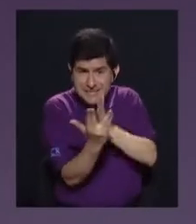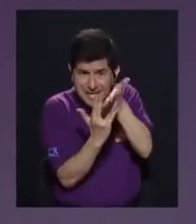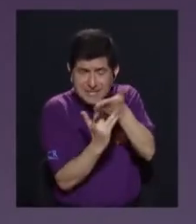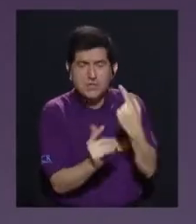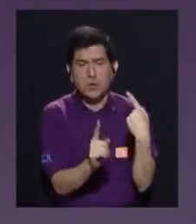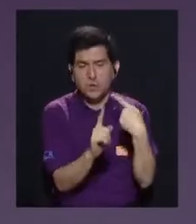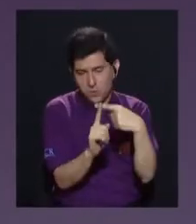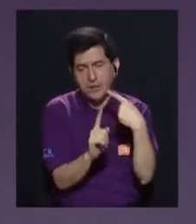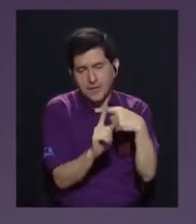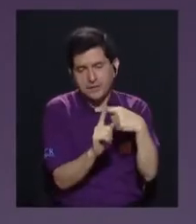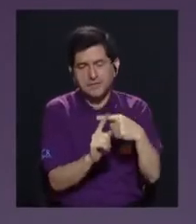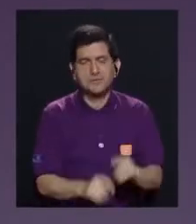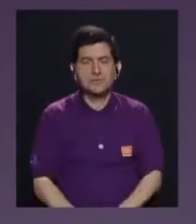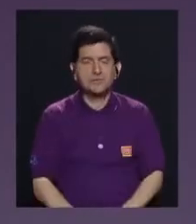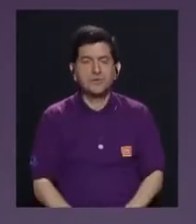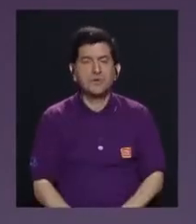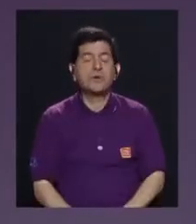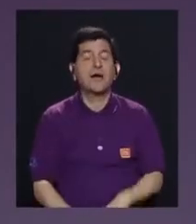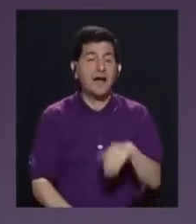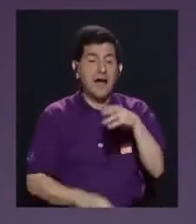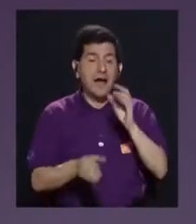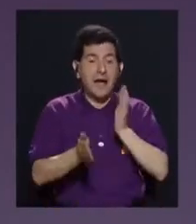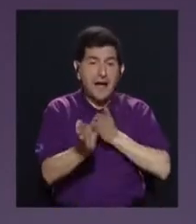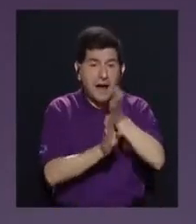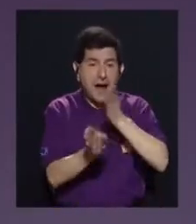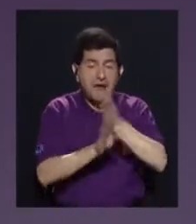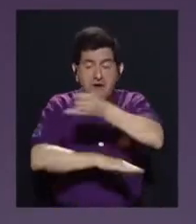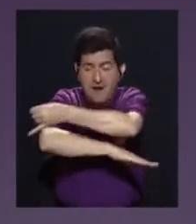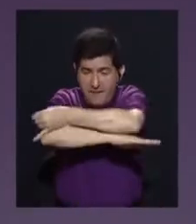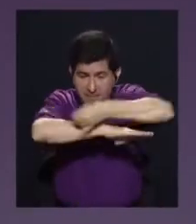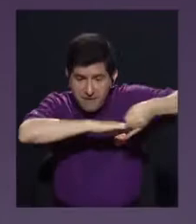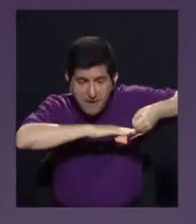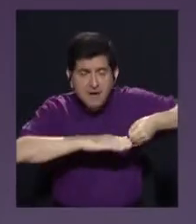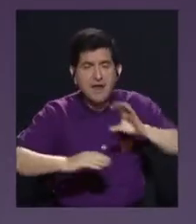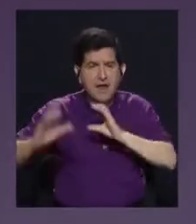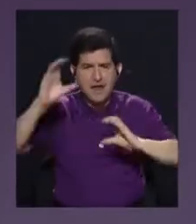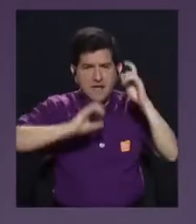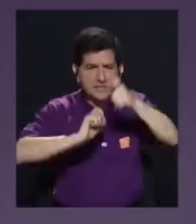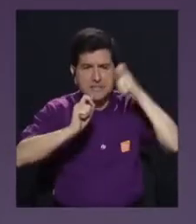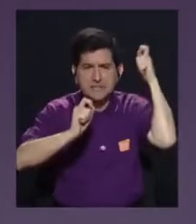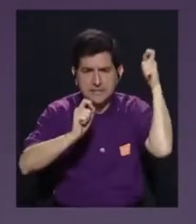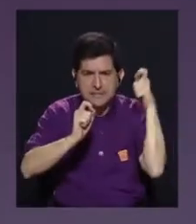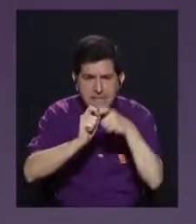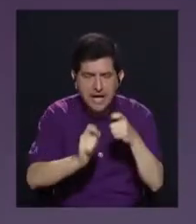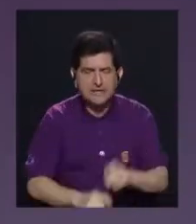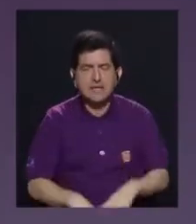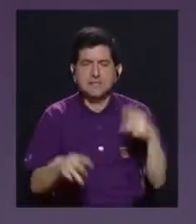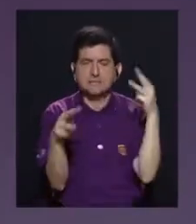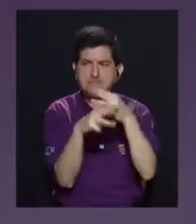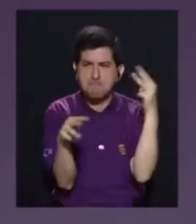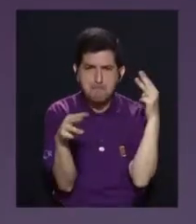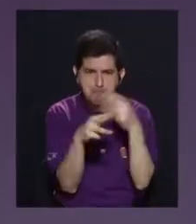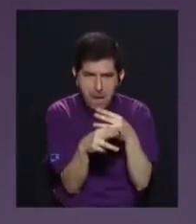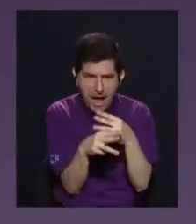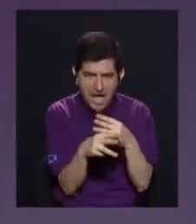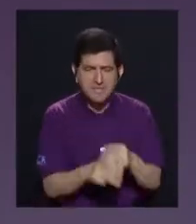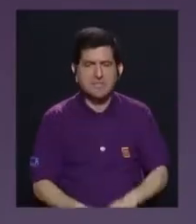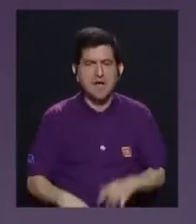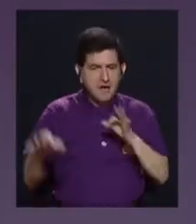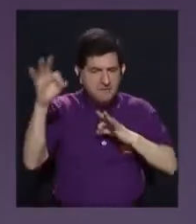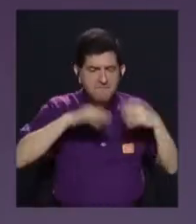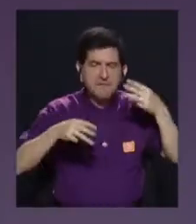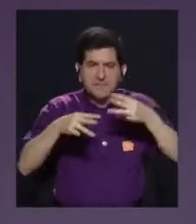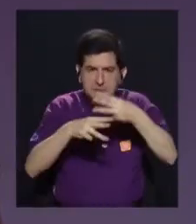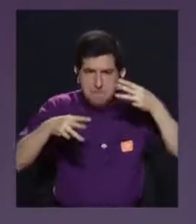afirmativas entrando a las carreras de ingenierías a las carreras de ciencias exactas a las matemáticas a la física